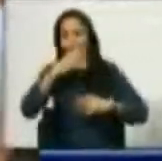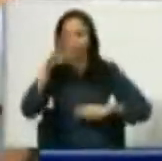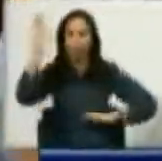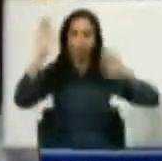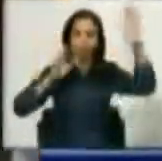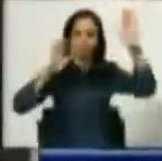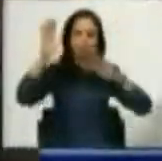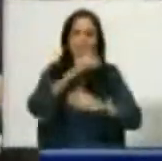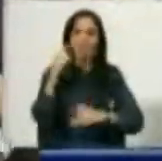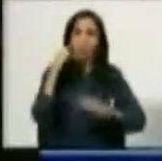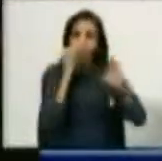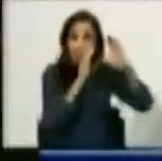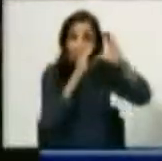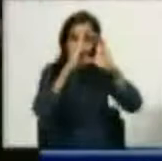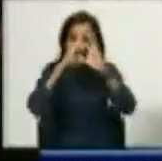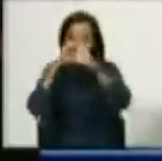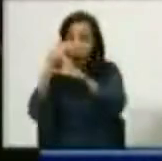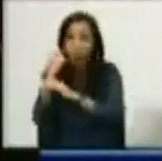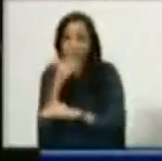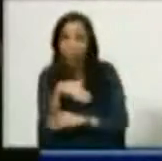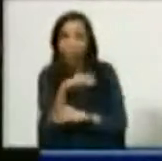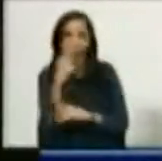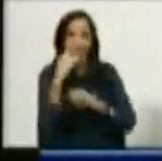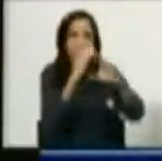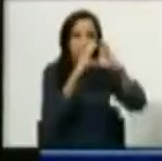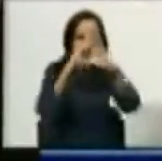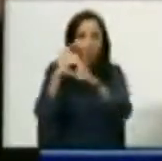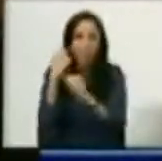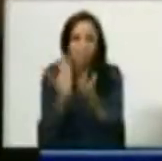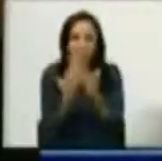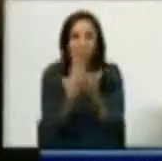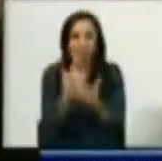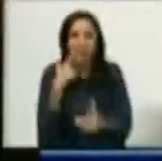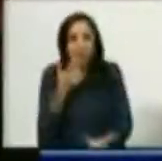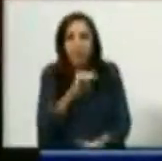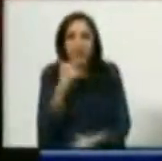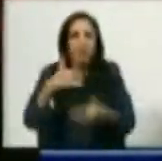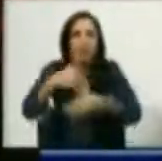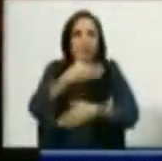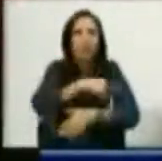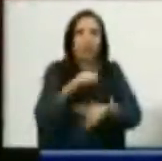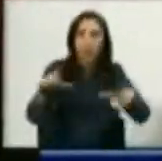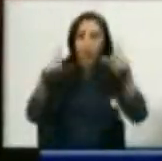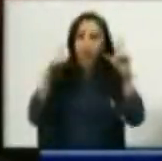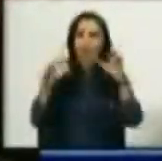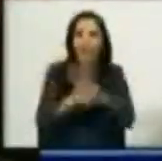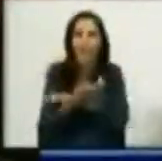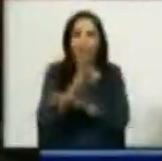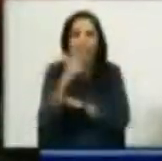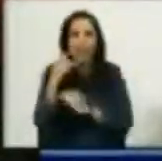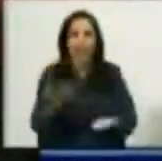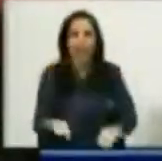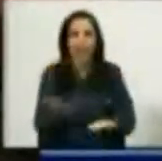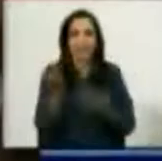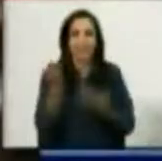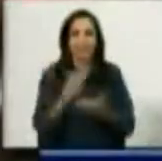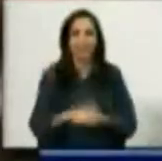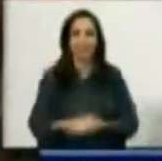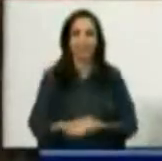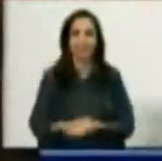Métele la luz camarógrafo Métele la cámara para que vean que aquí están los tiburones de la guaira